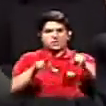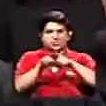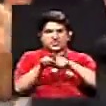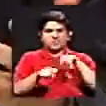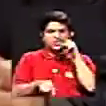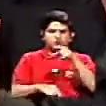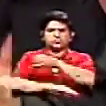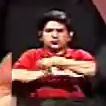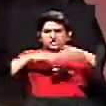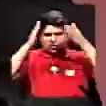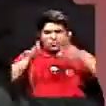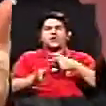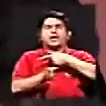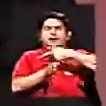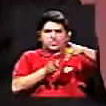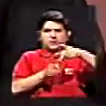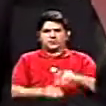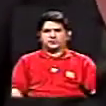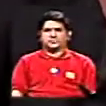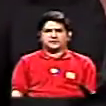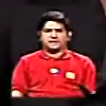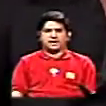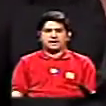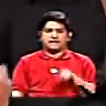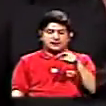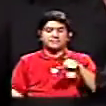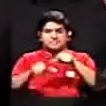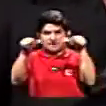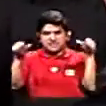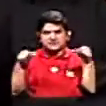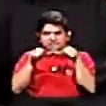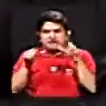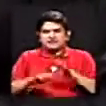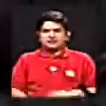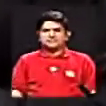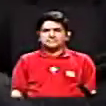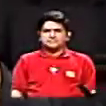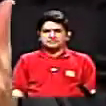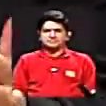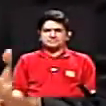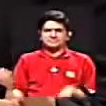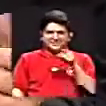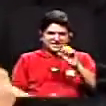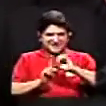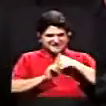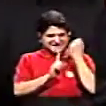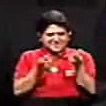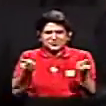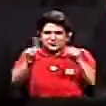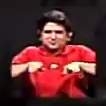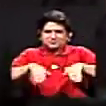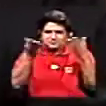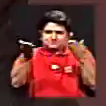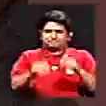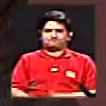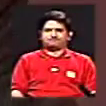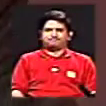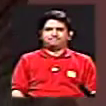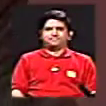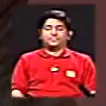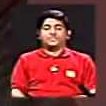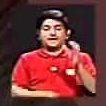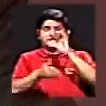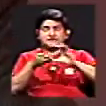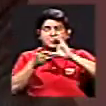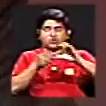como un ingeniero, un profesional de esta disciplina? ¿Cómo algo así puede ocurrir? Sí, desde el Colegio